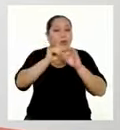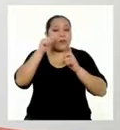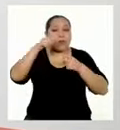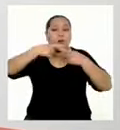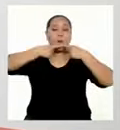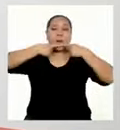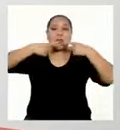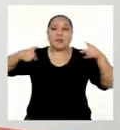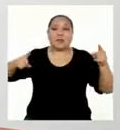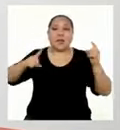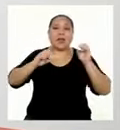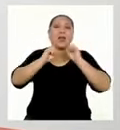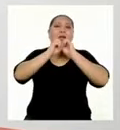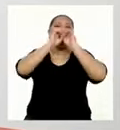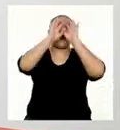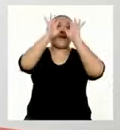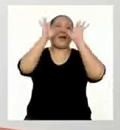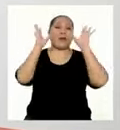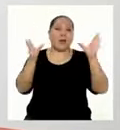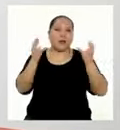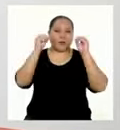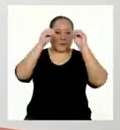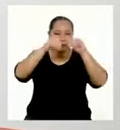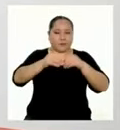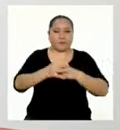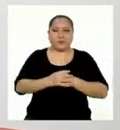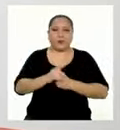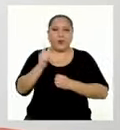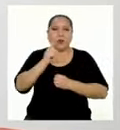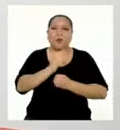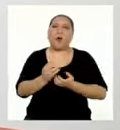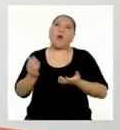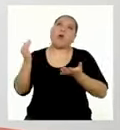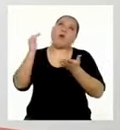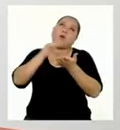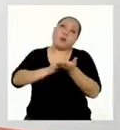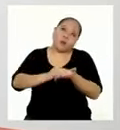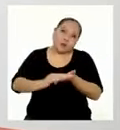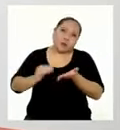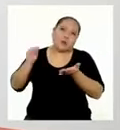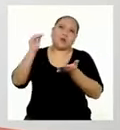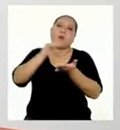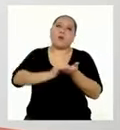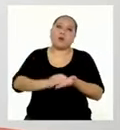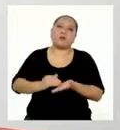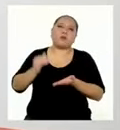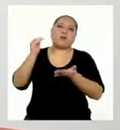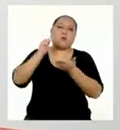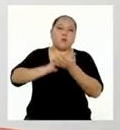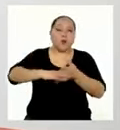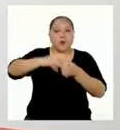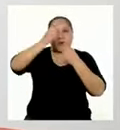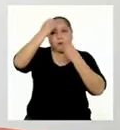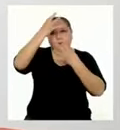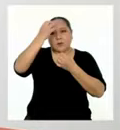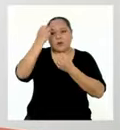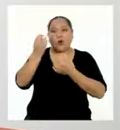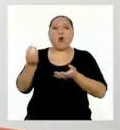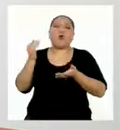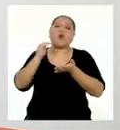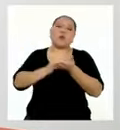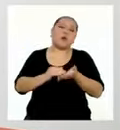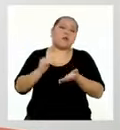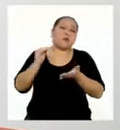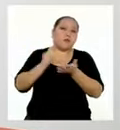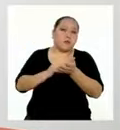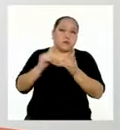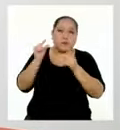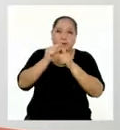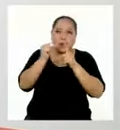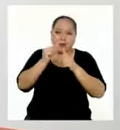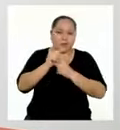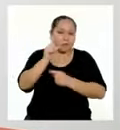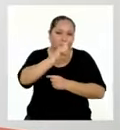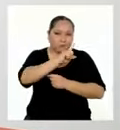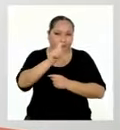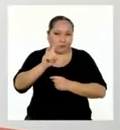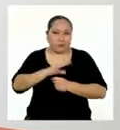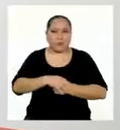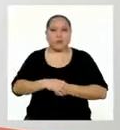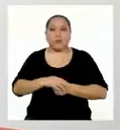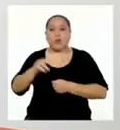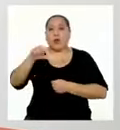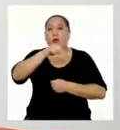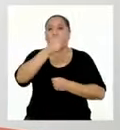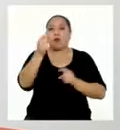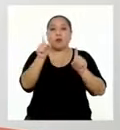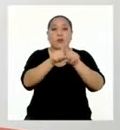mensaje quedará totalmente claro y no redundaremos información o palabras. Y hay otra cosa que